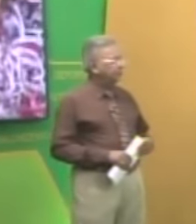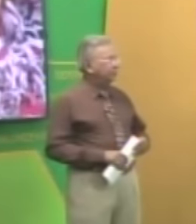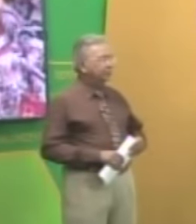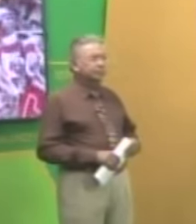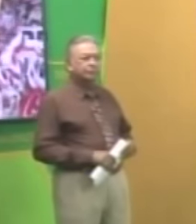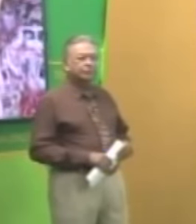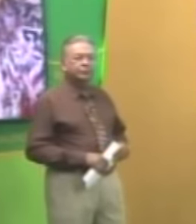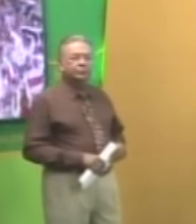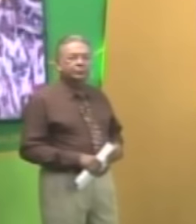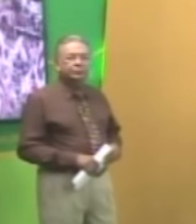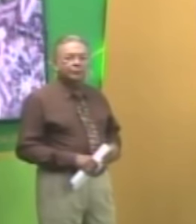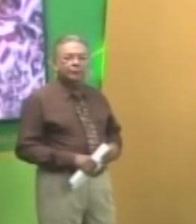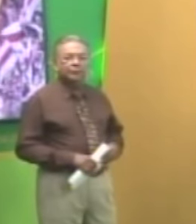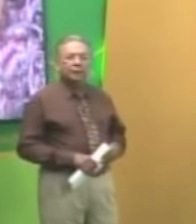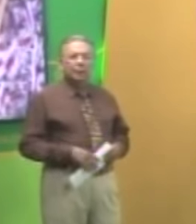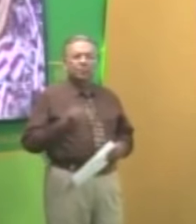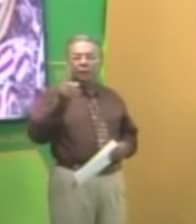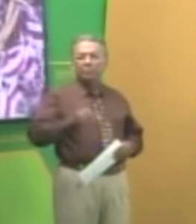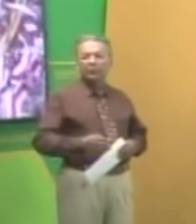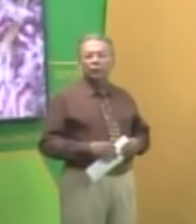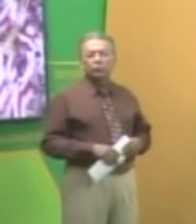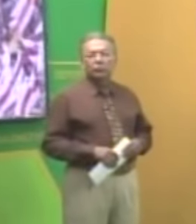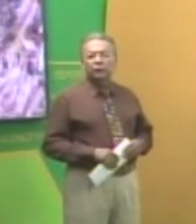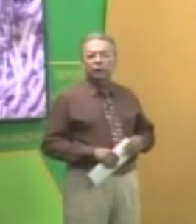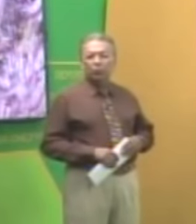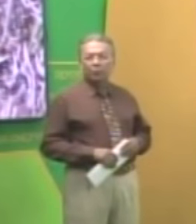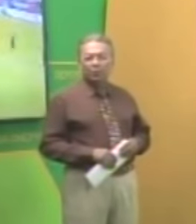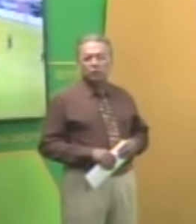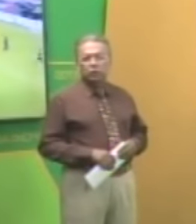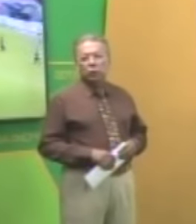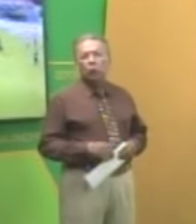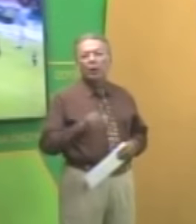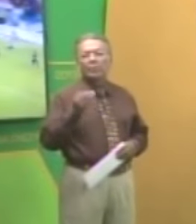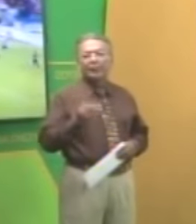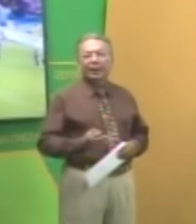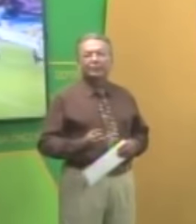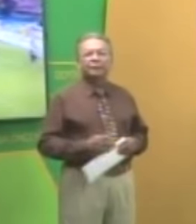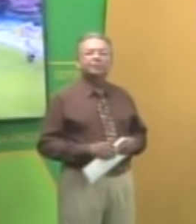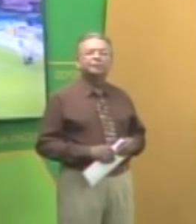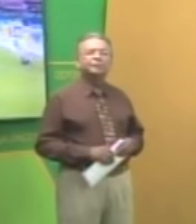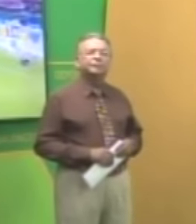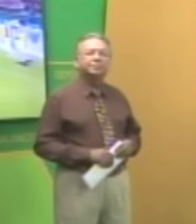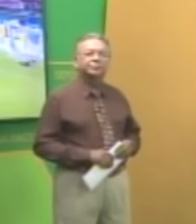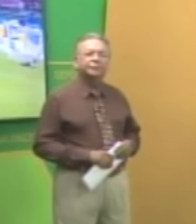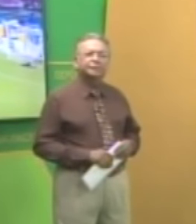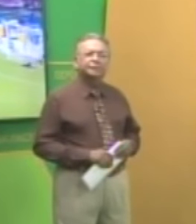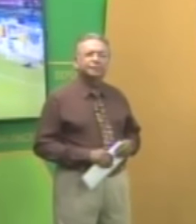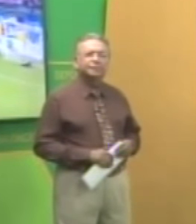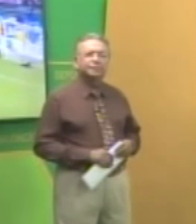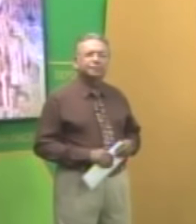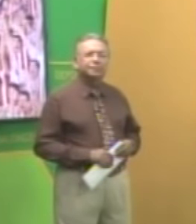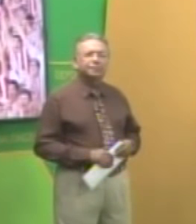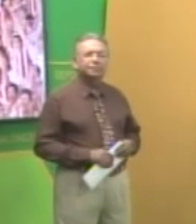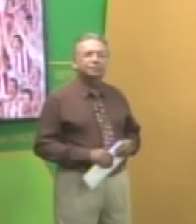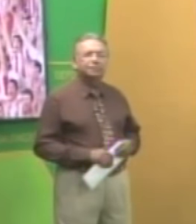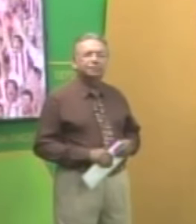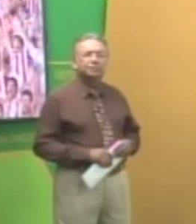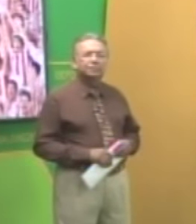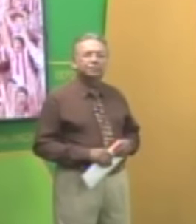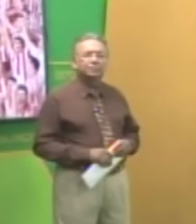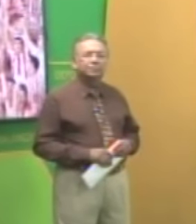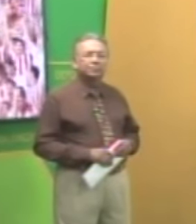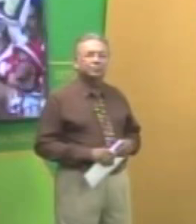la región, Colombia y el mundo están aquí y ahora. Bienvenidos a nuestro compromiso con la verdad. Como siempre, recuerden que estamos en nuestro canal